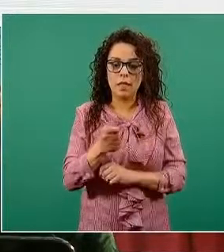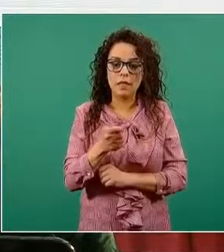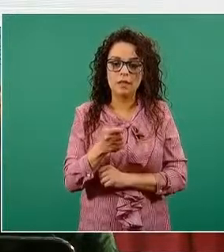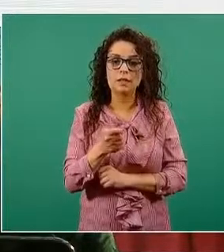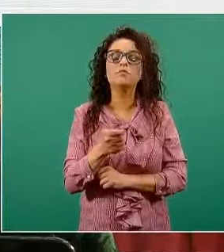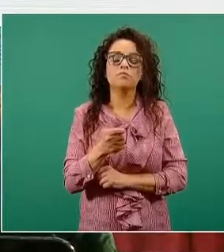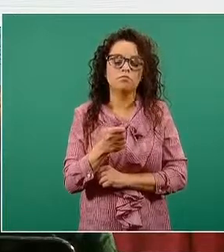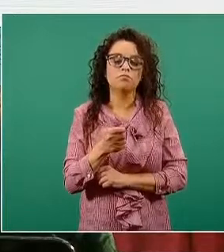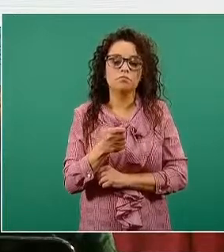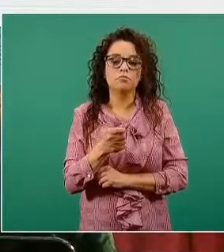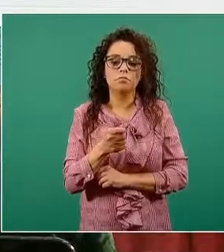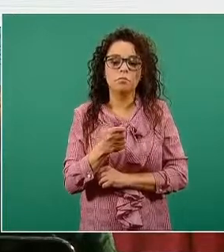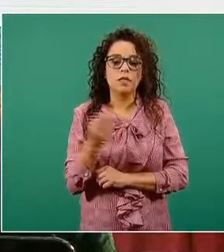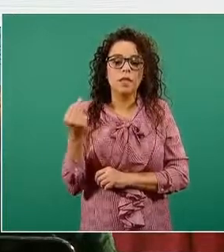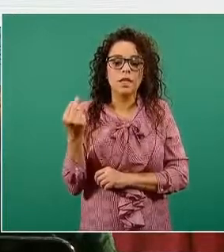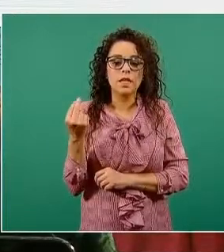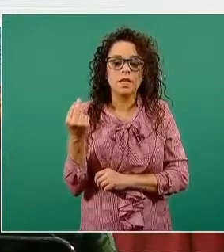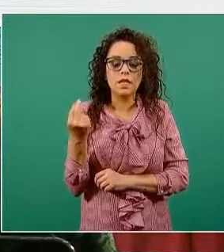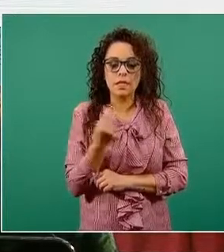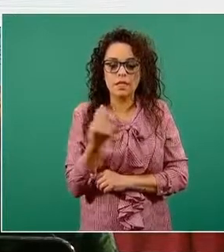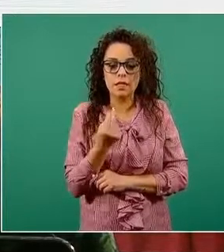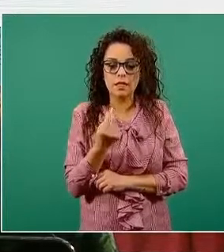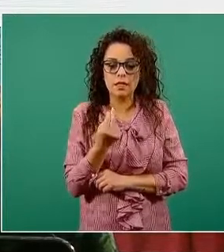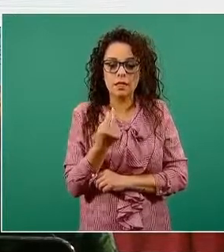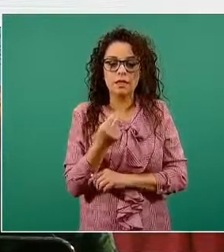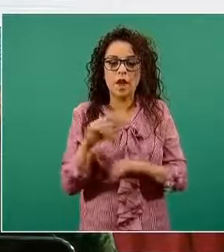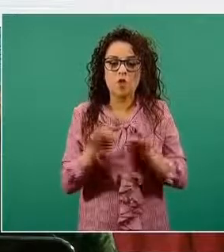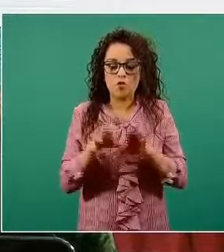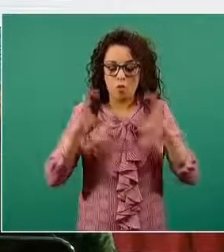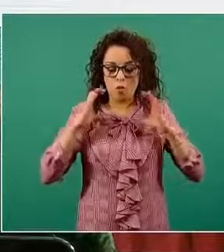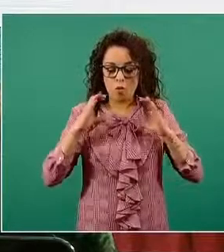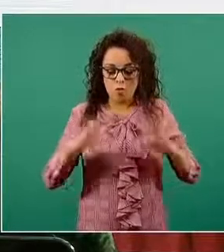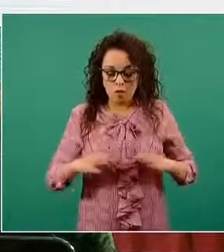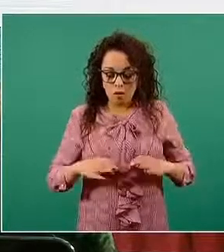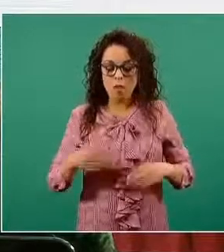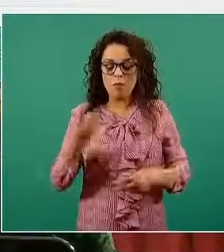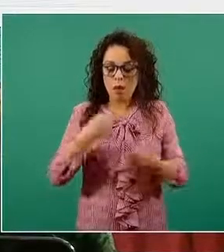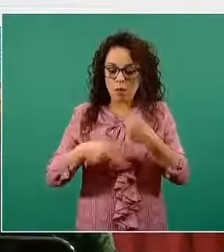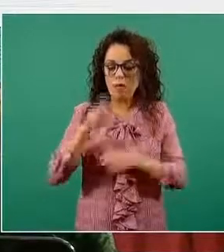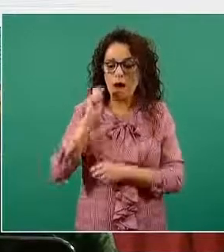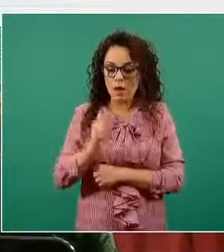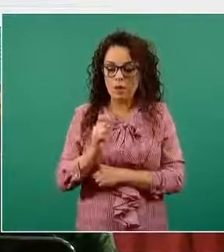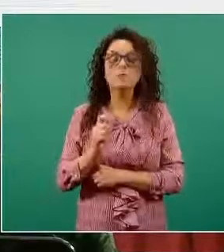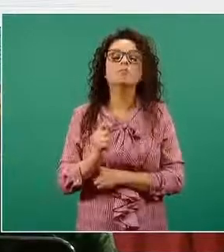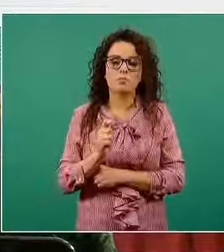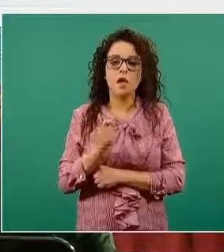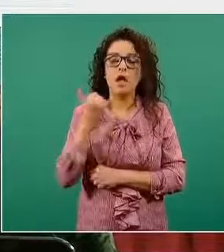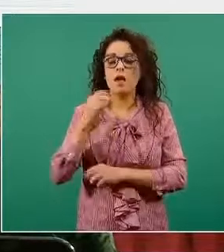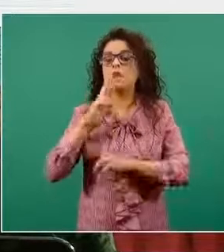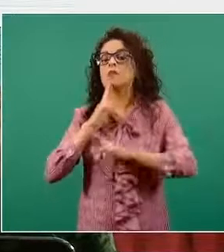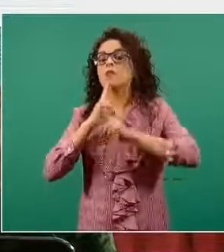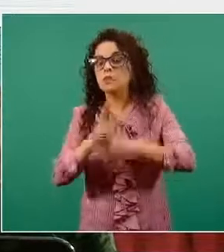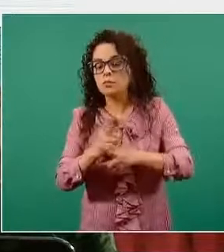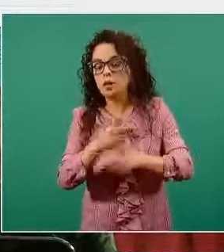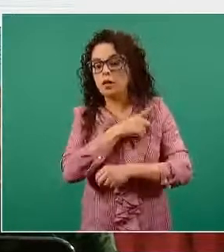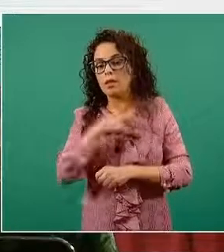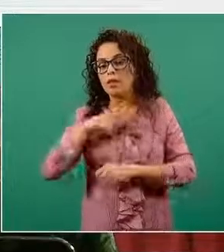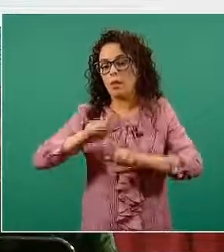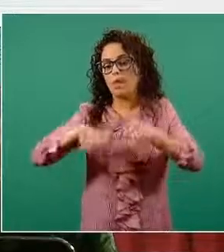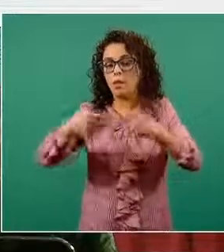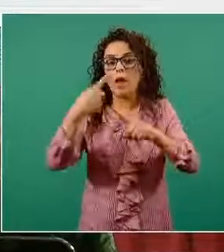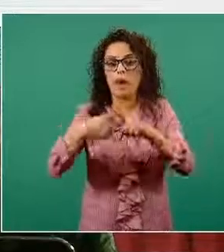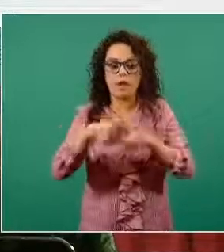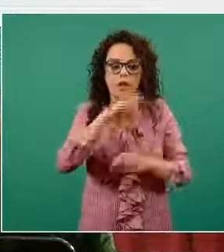importancia estratégica de la capacidad de respuesta del Sistema Nacional de Salud. Y no todas las personas que trabajan en el sistema de